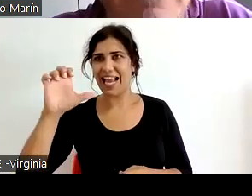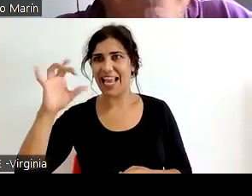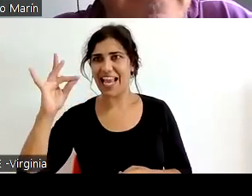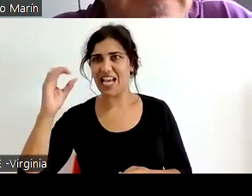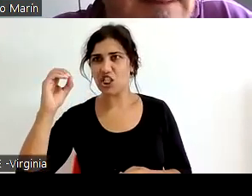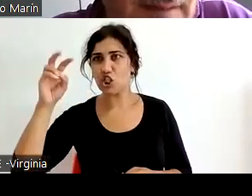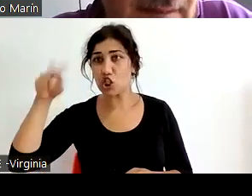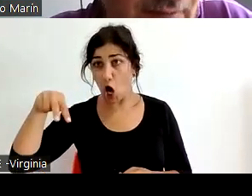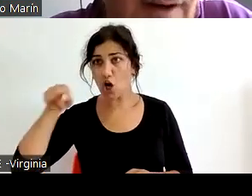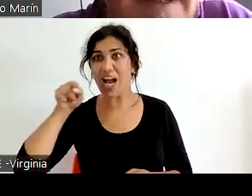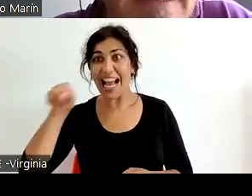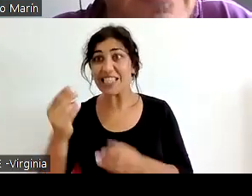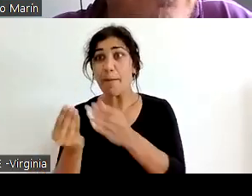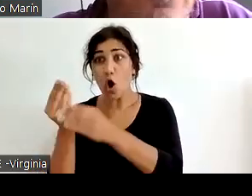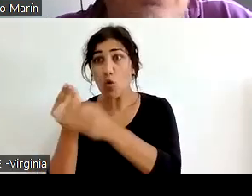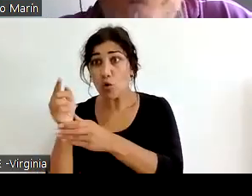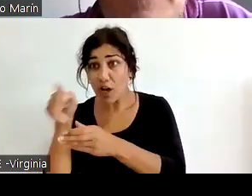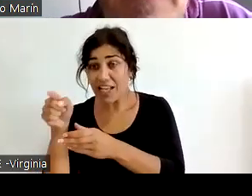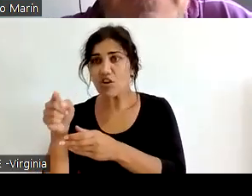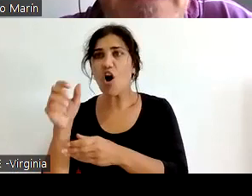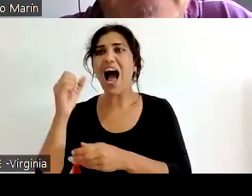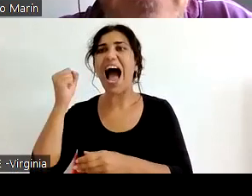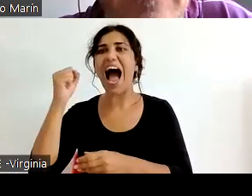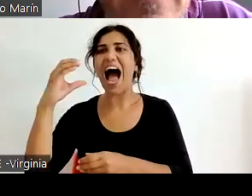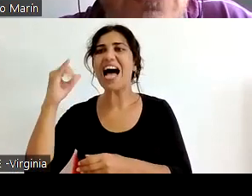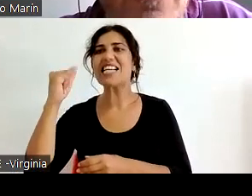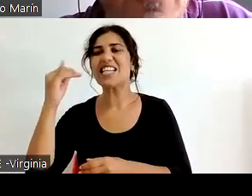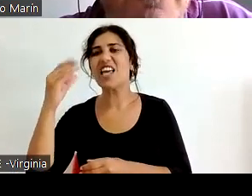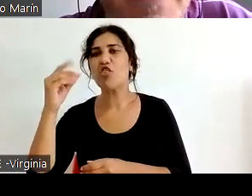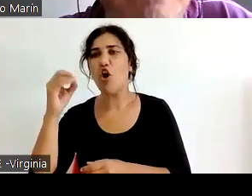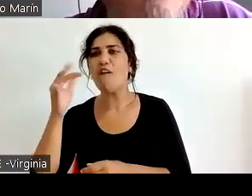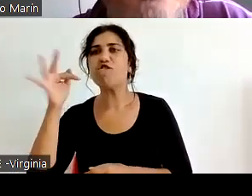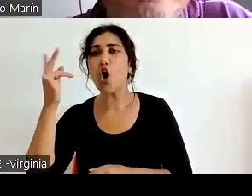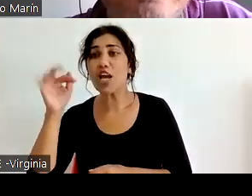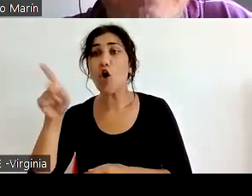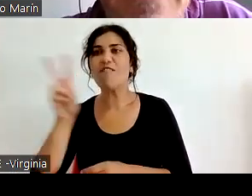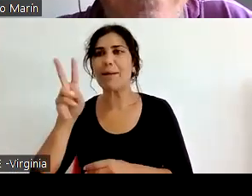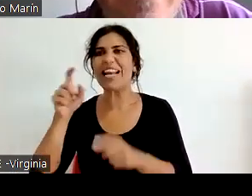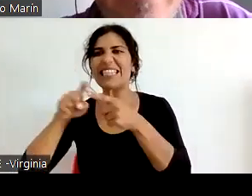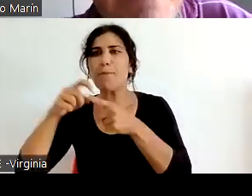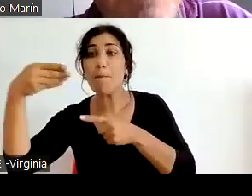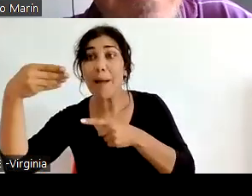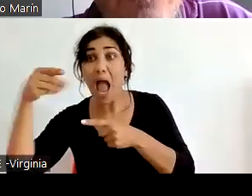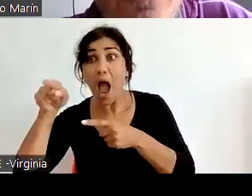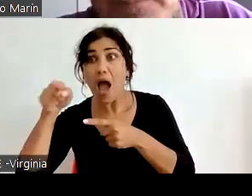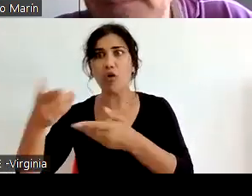niacina, riboflavina y ácido fólico, que son vitaminas del grupo B, que